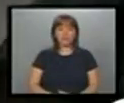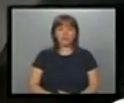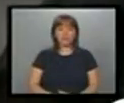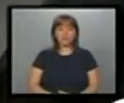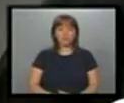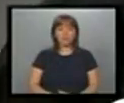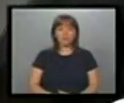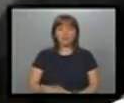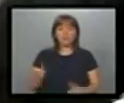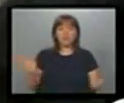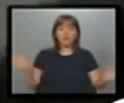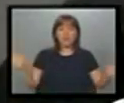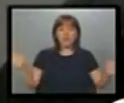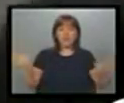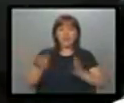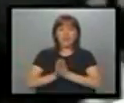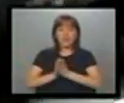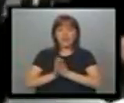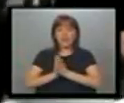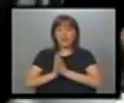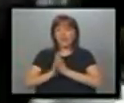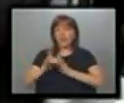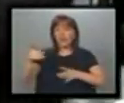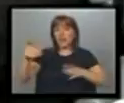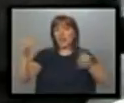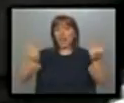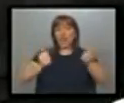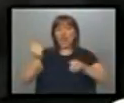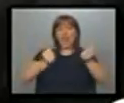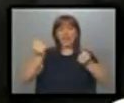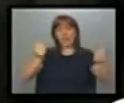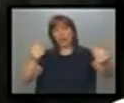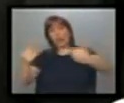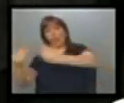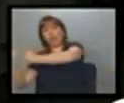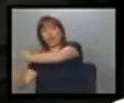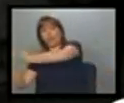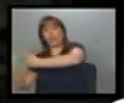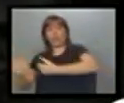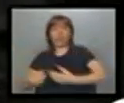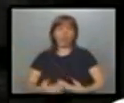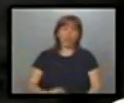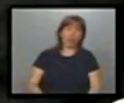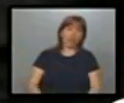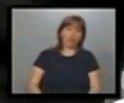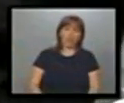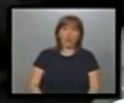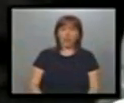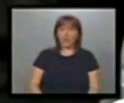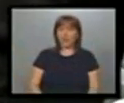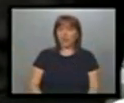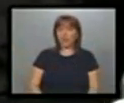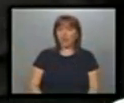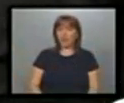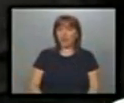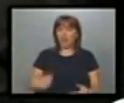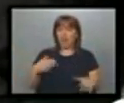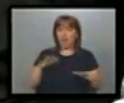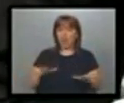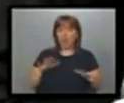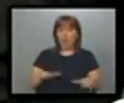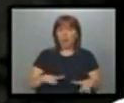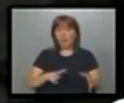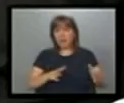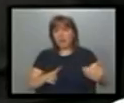La encerraron, señora. Sí, se cruzó. Se cruzó. Y tranquila, despacito,